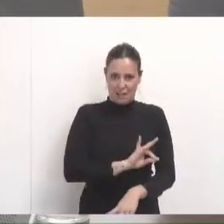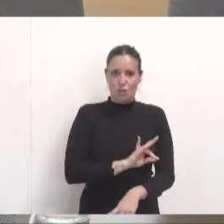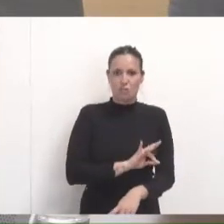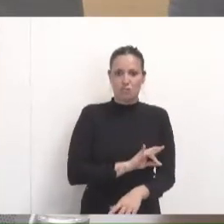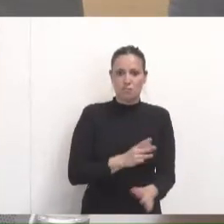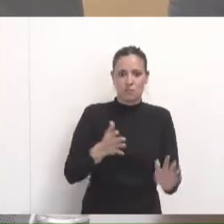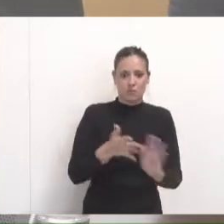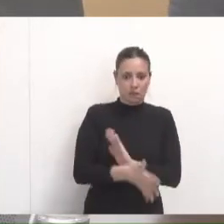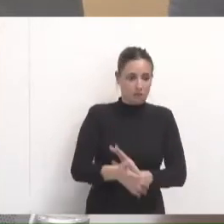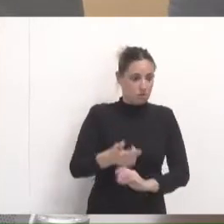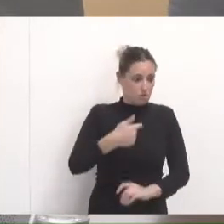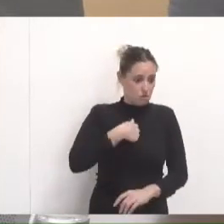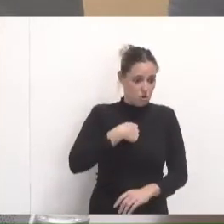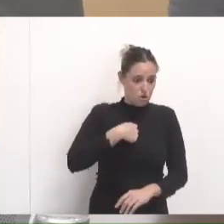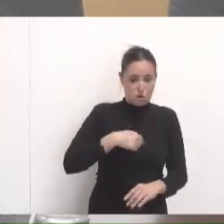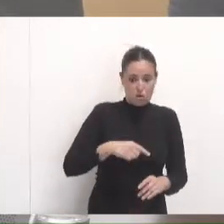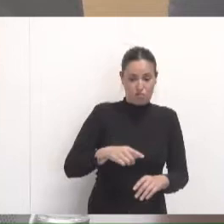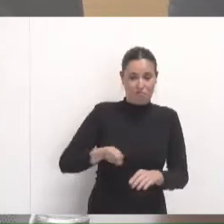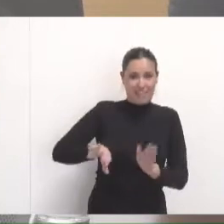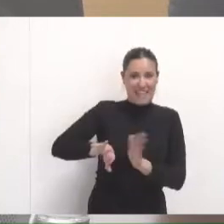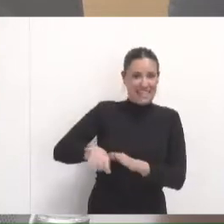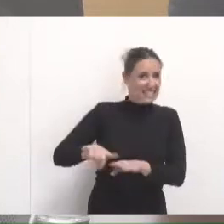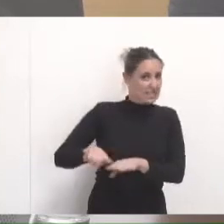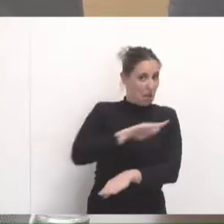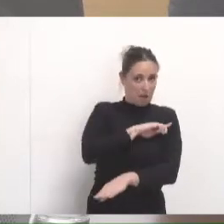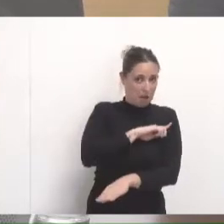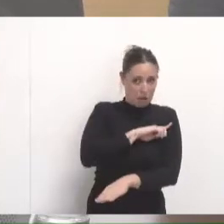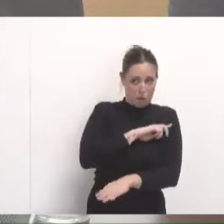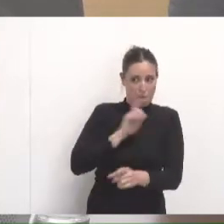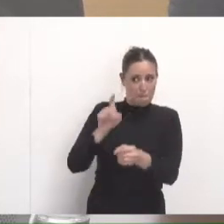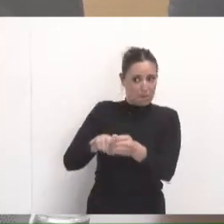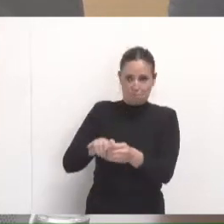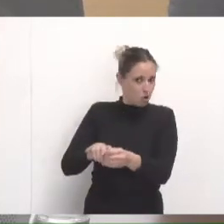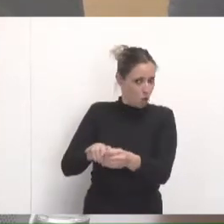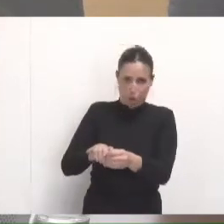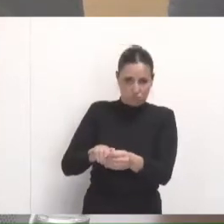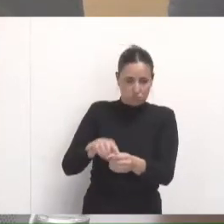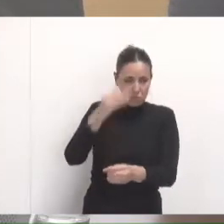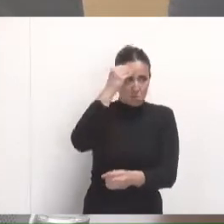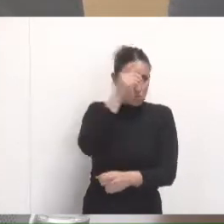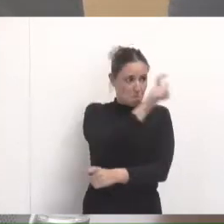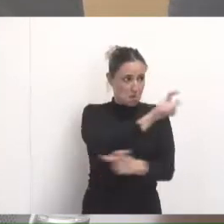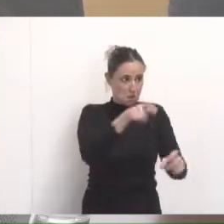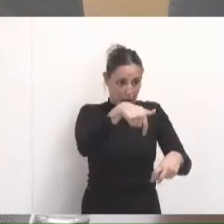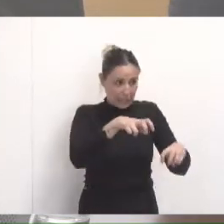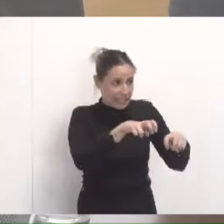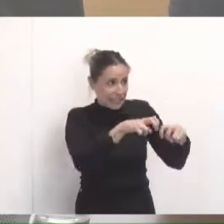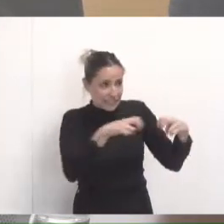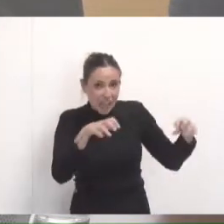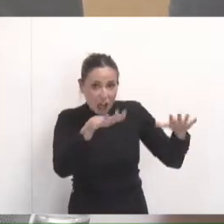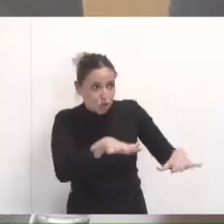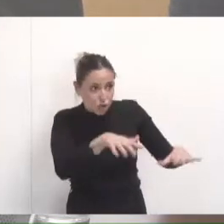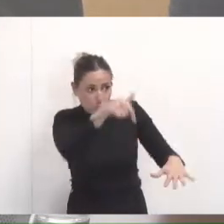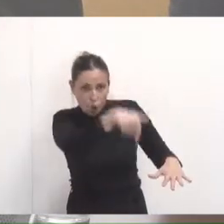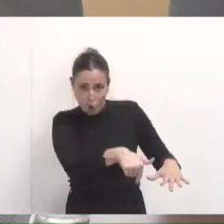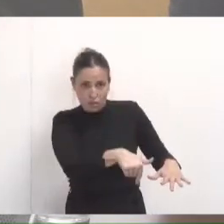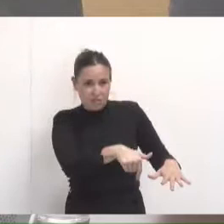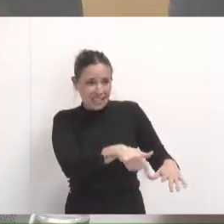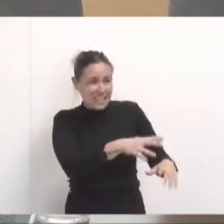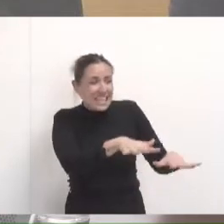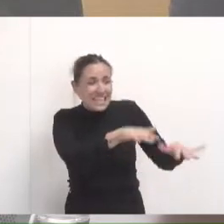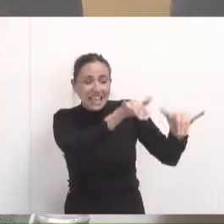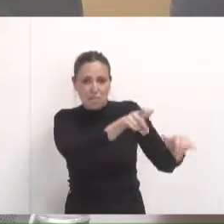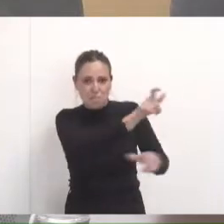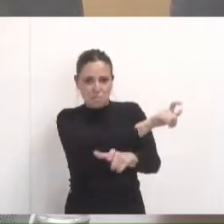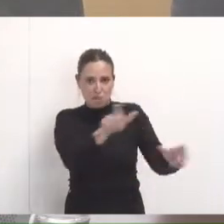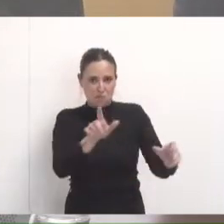no estoy en la senda de la ultraderecha. Ni creo que nadie de los que estén aquí sentados en este momento esté en la senda de la ultraderecha. Tenemos